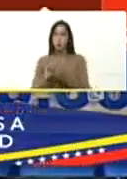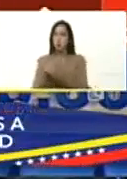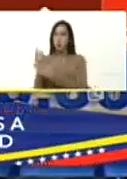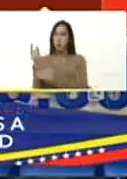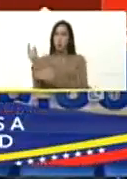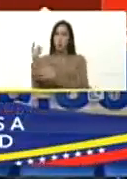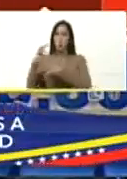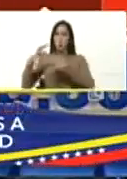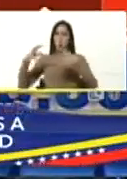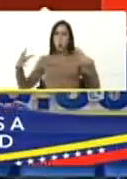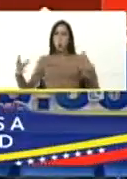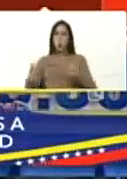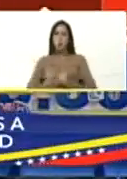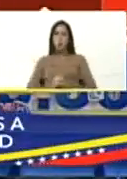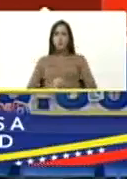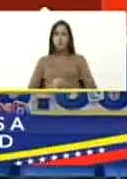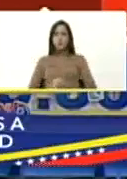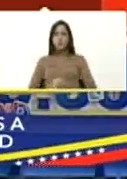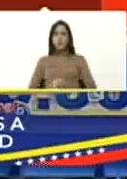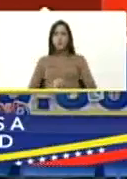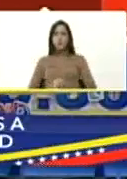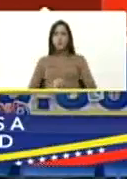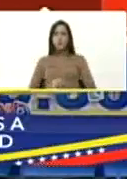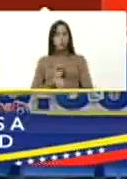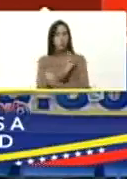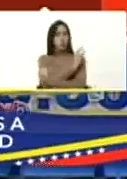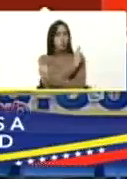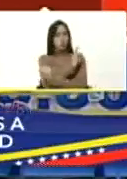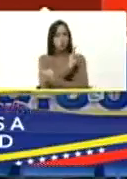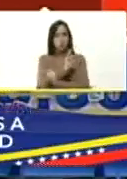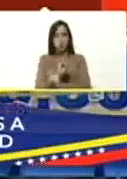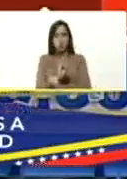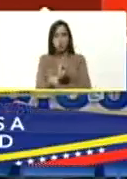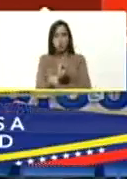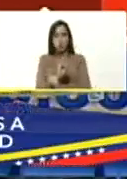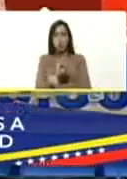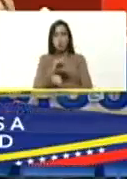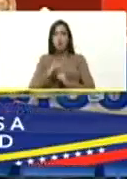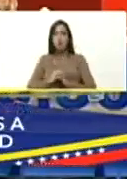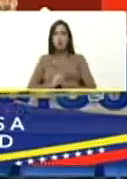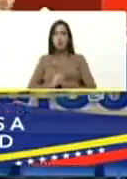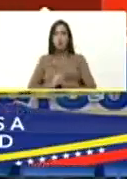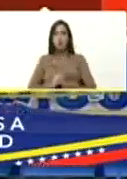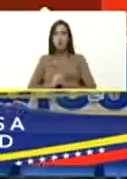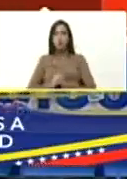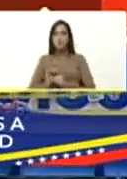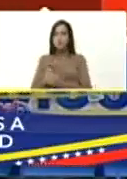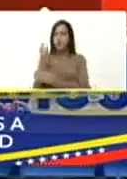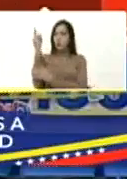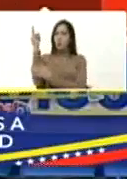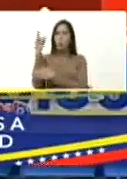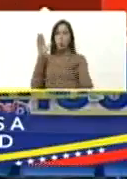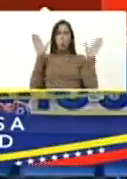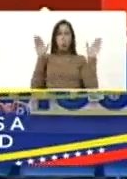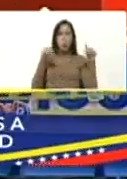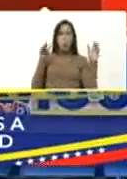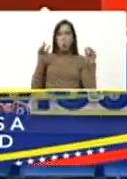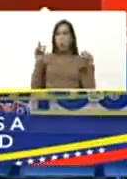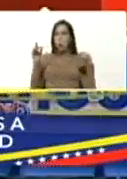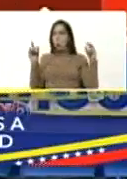frondoso, que hasta los árboles anidan para que vengan los pájaros y